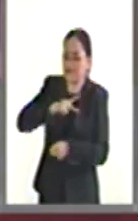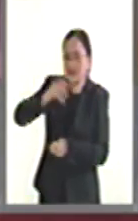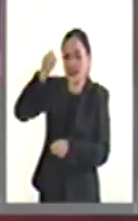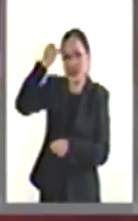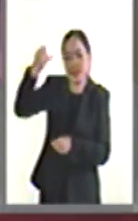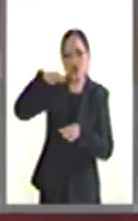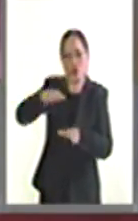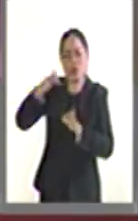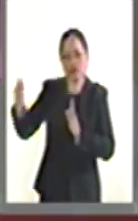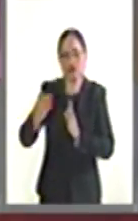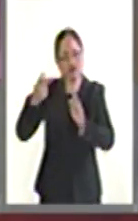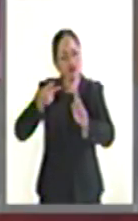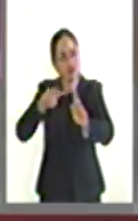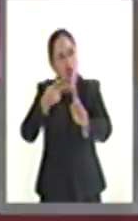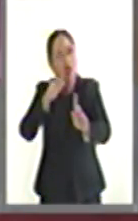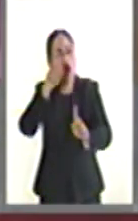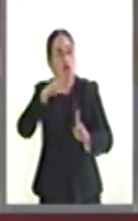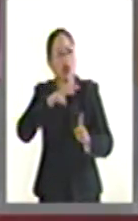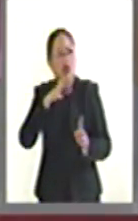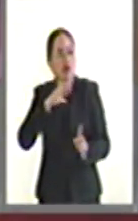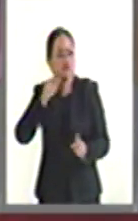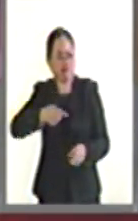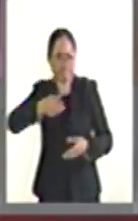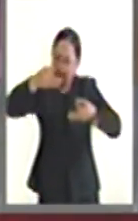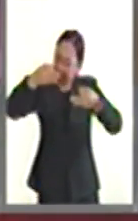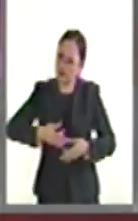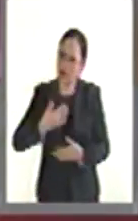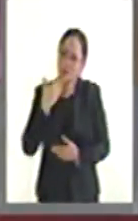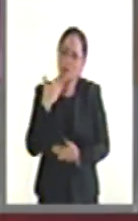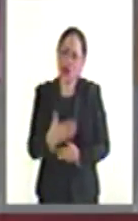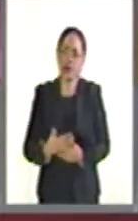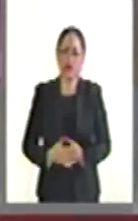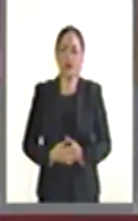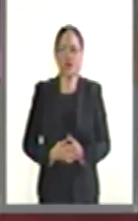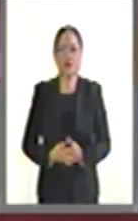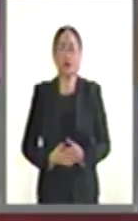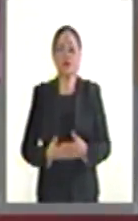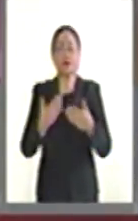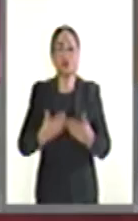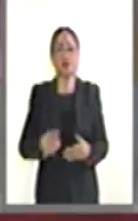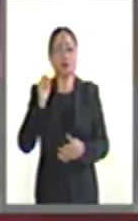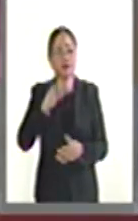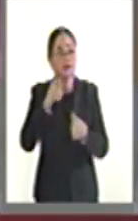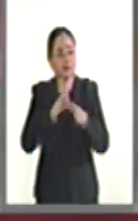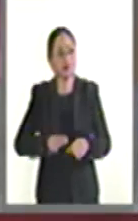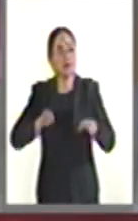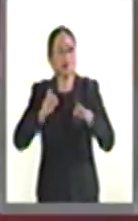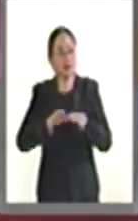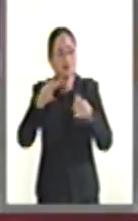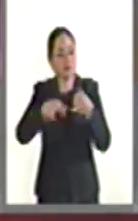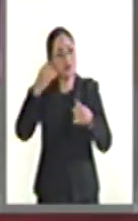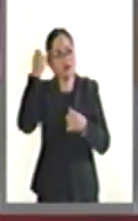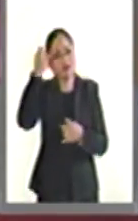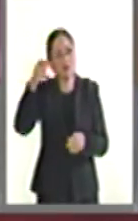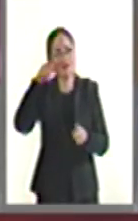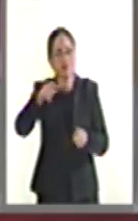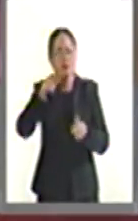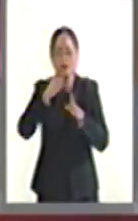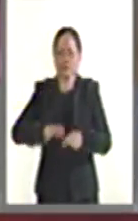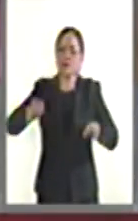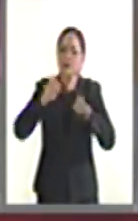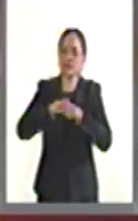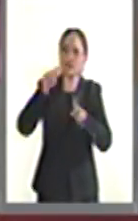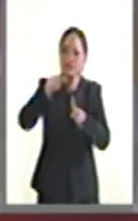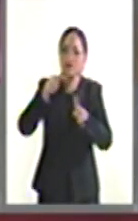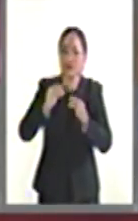en la comparecencia de forma magistral. Por último, hago hincapié en que es imprescindible que